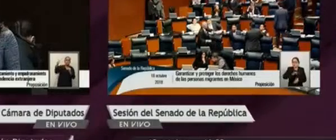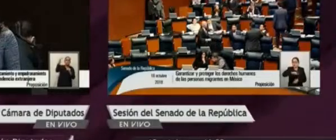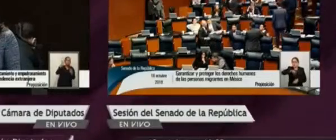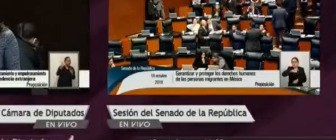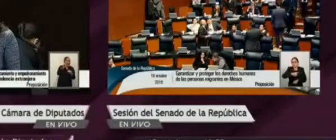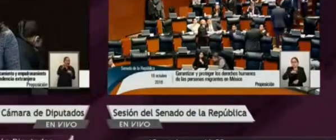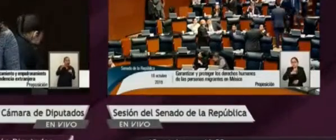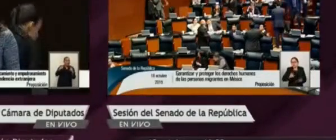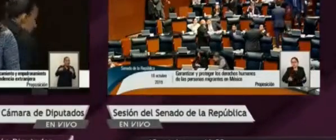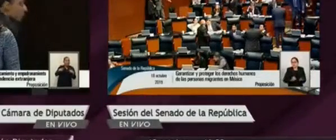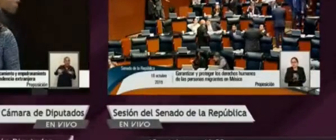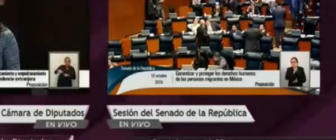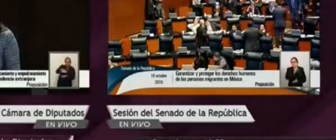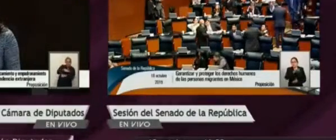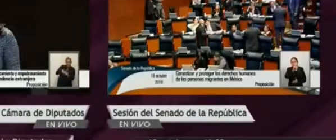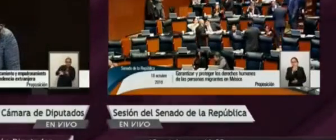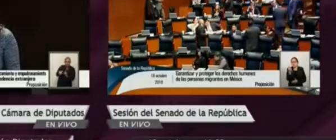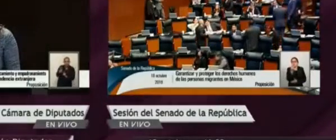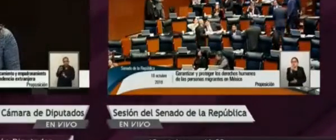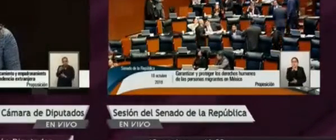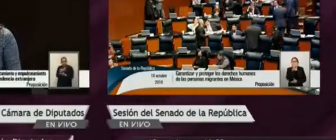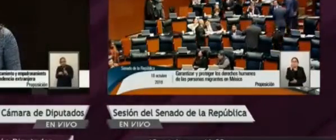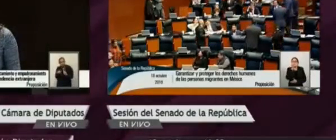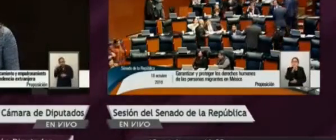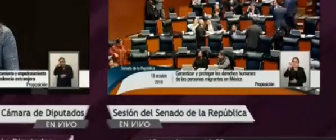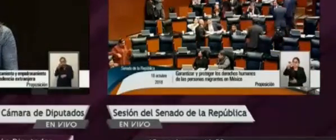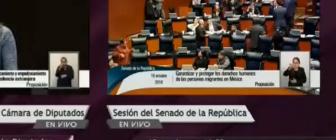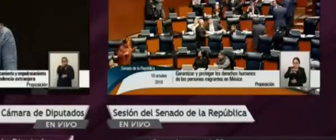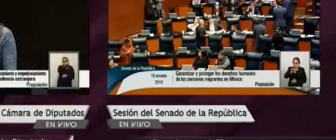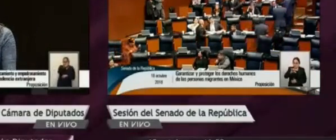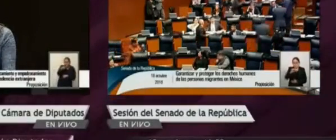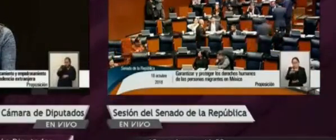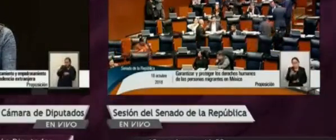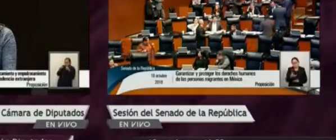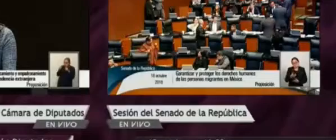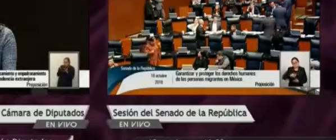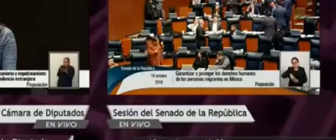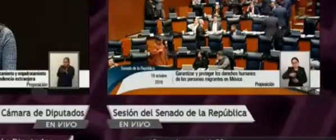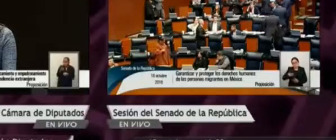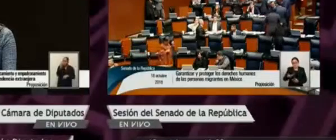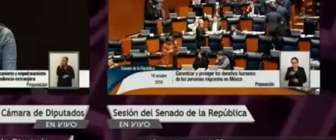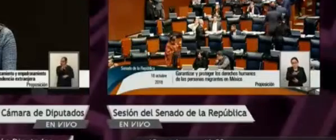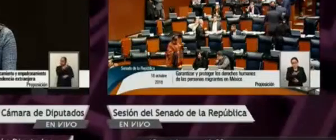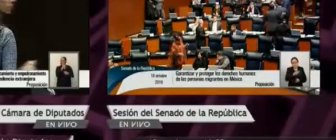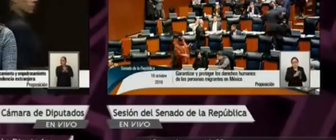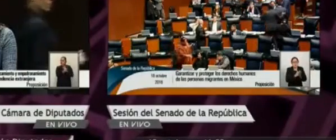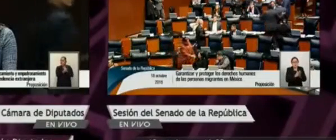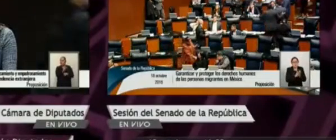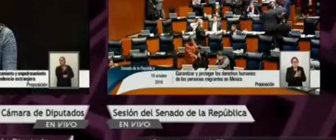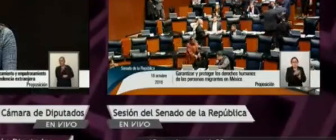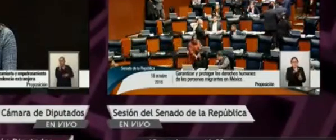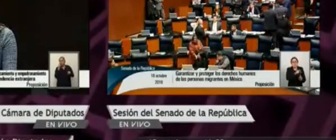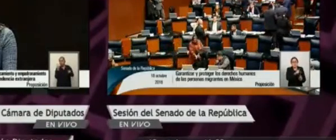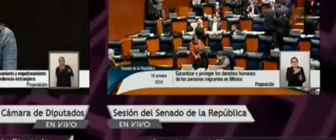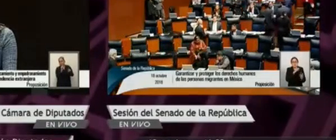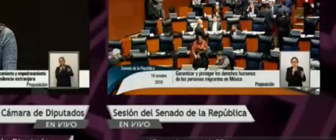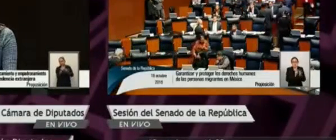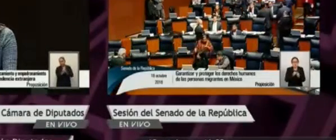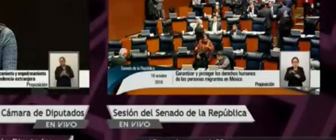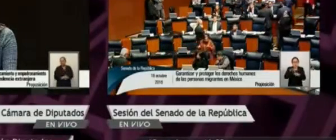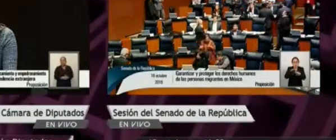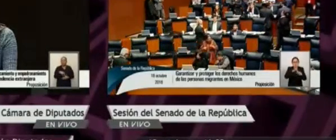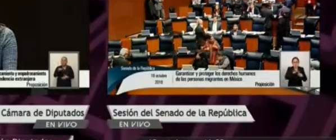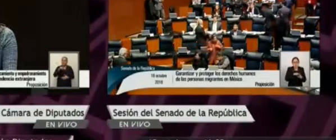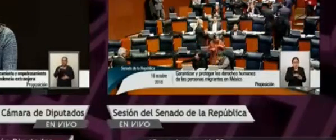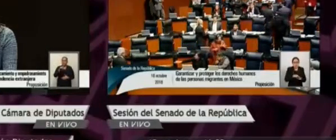poco o nada. Nelson Mandela. Es por todos conocido que el Grupo Parlamentario de Morena siempre